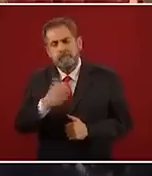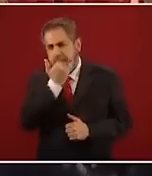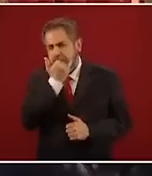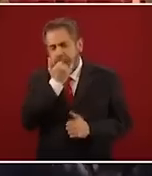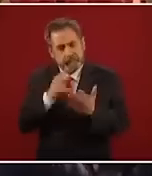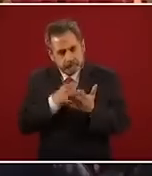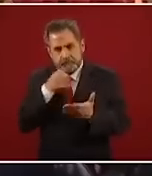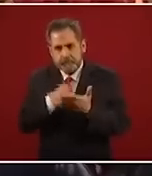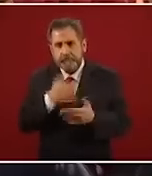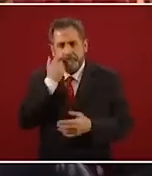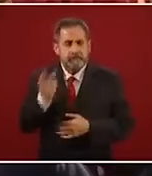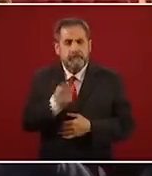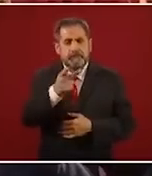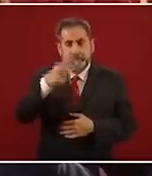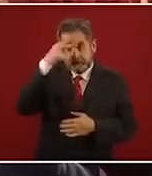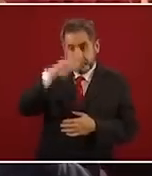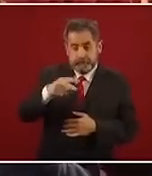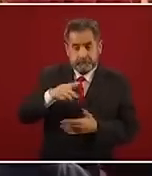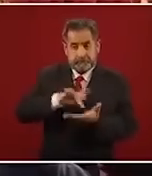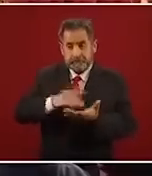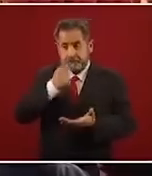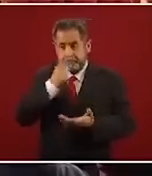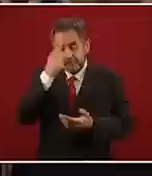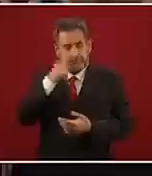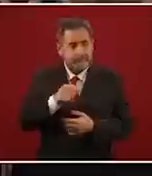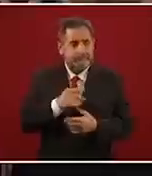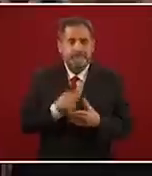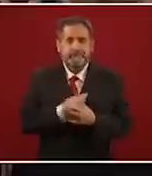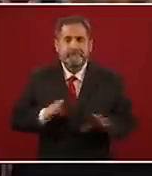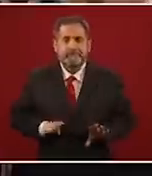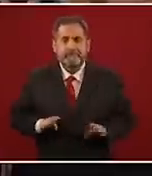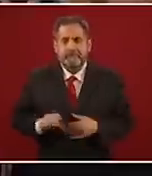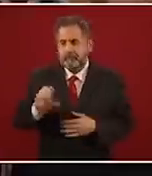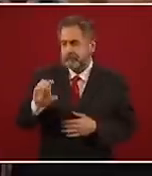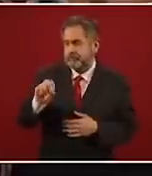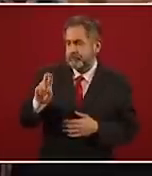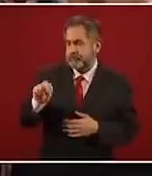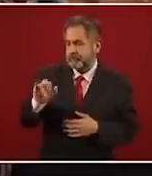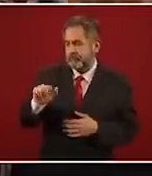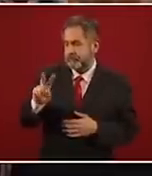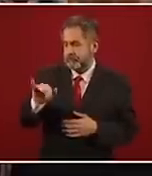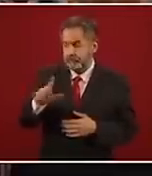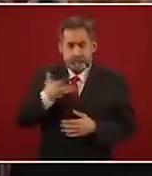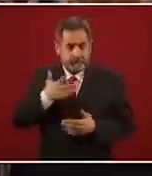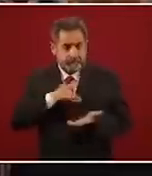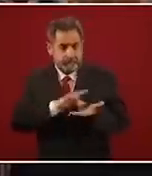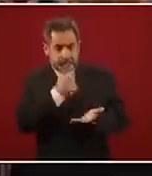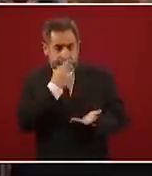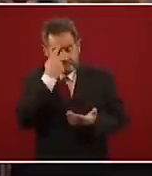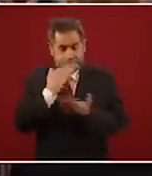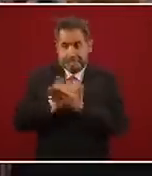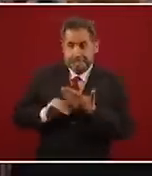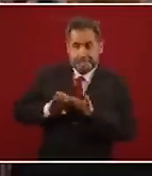solo me gustaría preguntarle si México cuenta con los medicamentos para el tipo de tratamiento del coronavirus. Si también pudiera